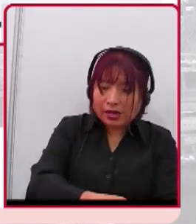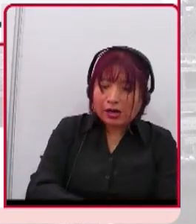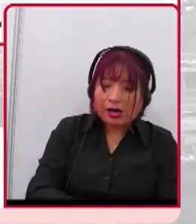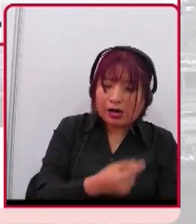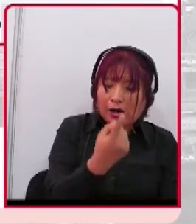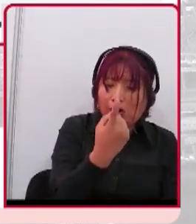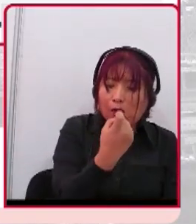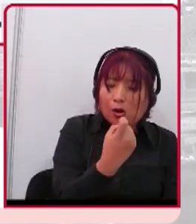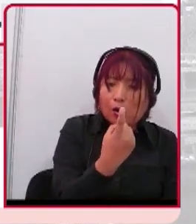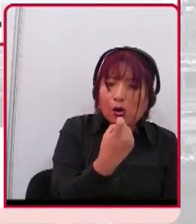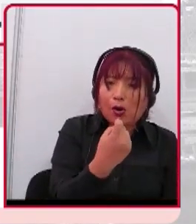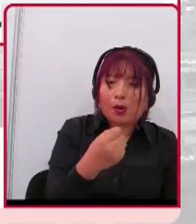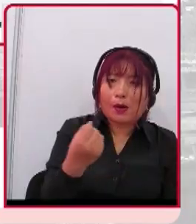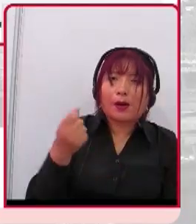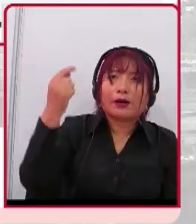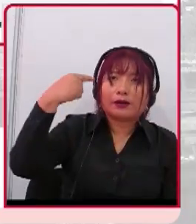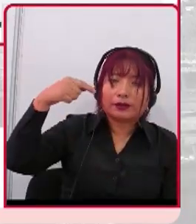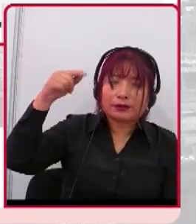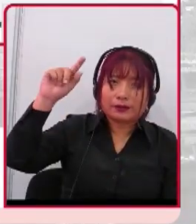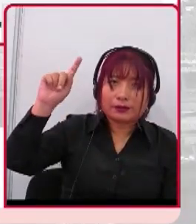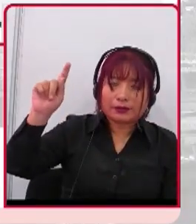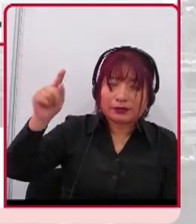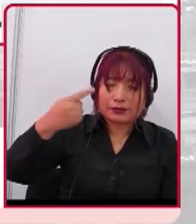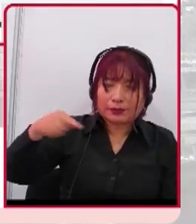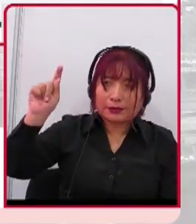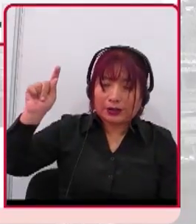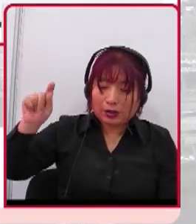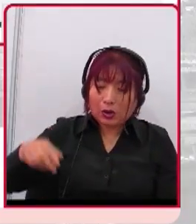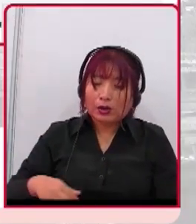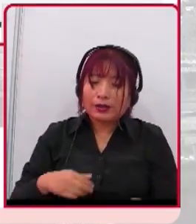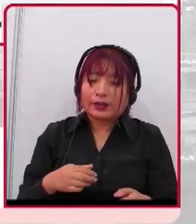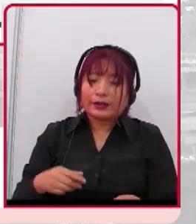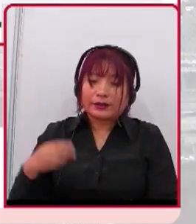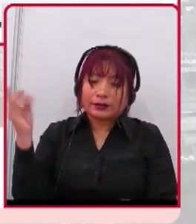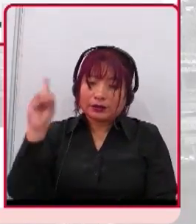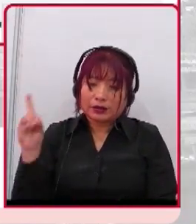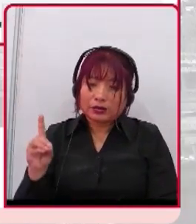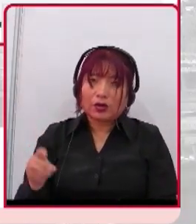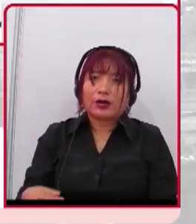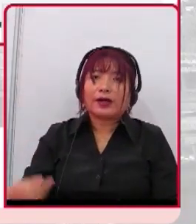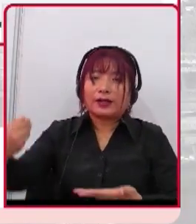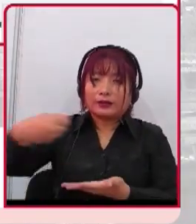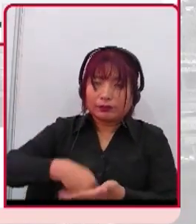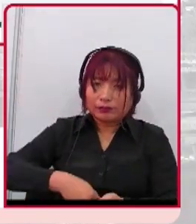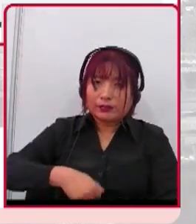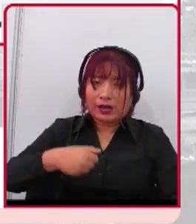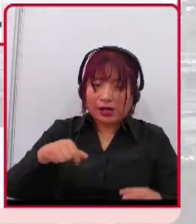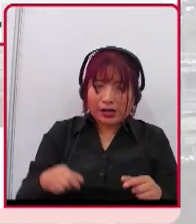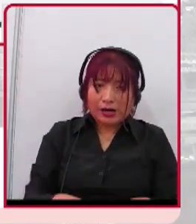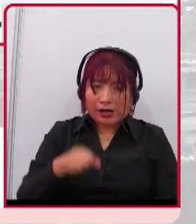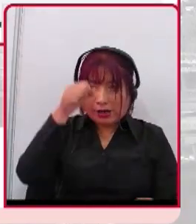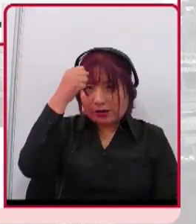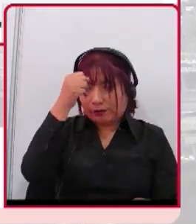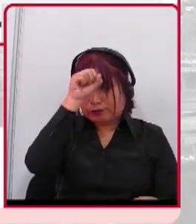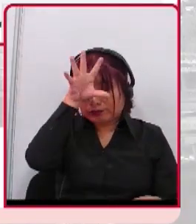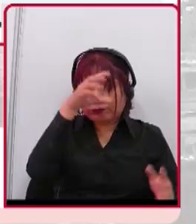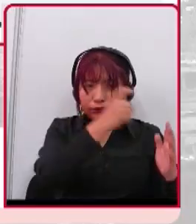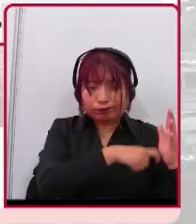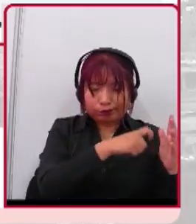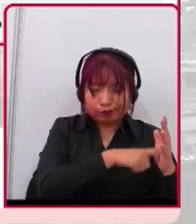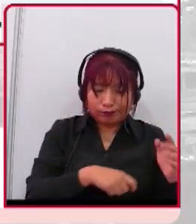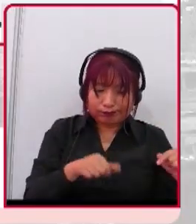implementar mejoras y alcanzar ese 6% de incremento en el throughput. Iniciamos y la primera etapa era